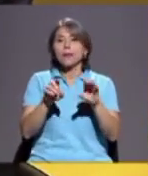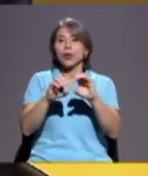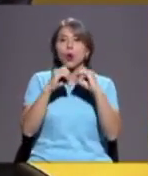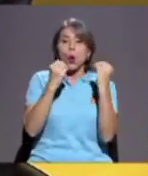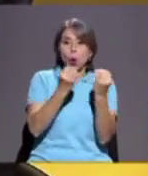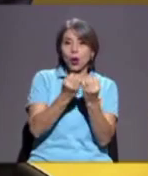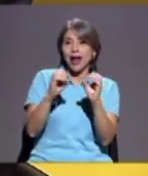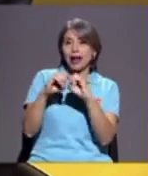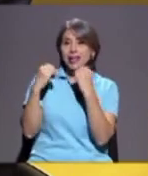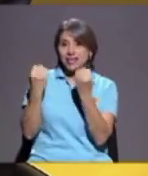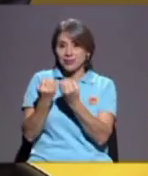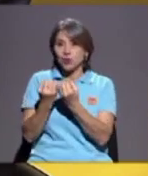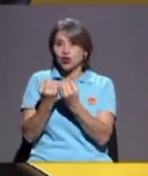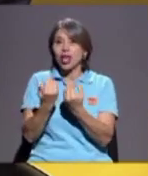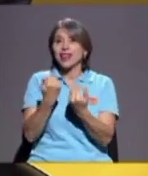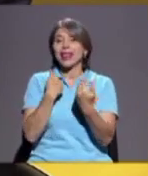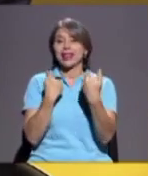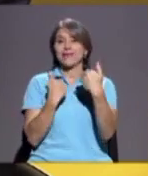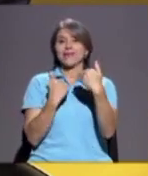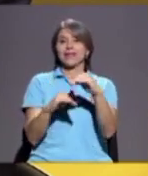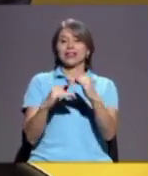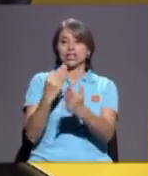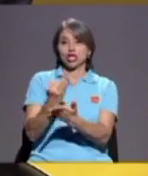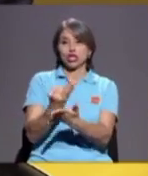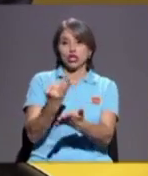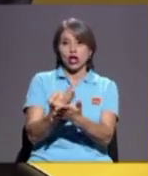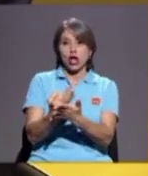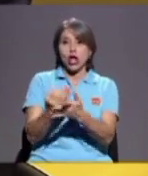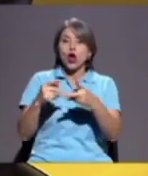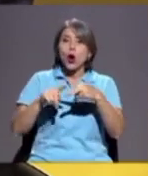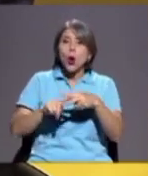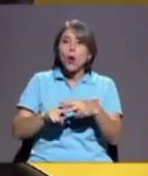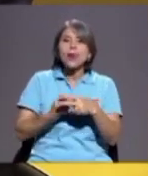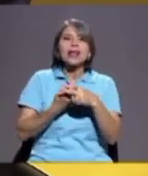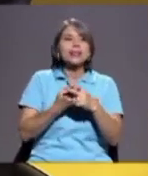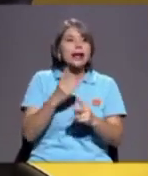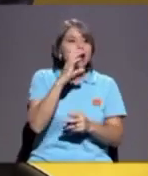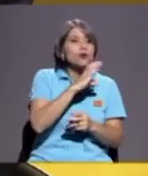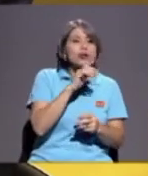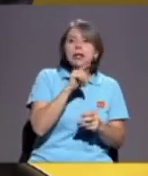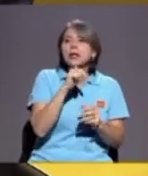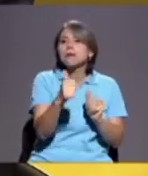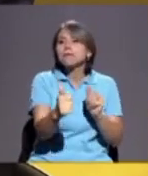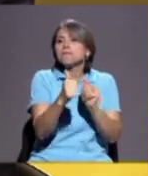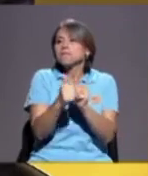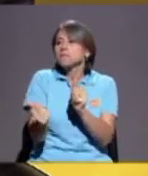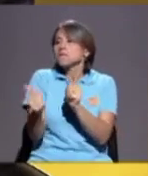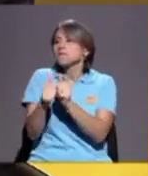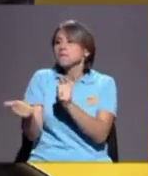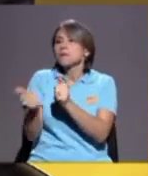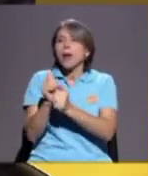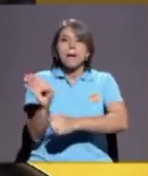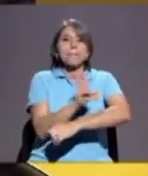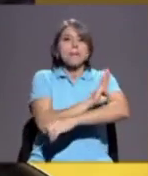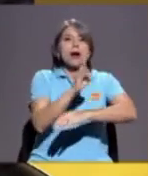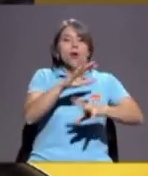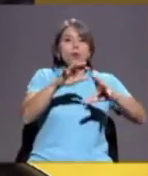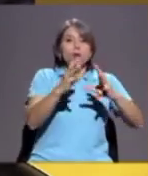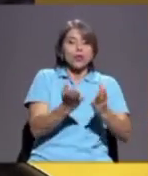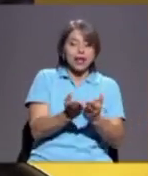por las restricciones financieras que enfrentan, comienzan a buscar socios. El Banco Mundial, el Banco Interamericano de